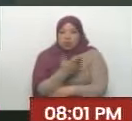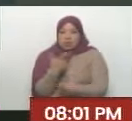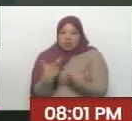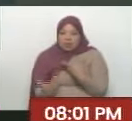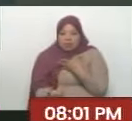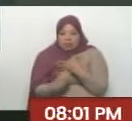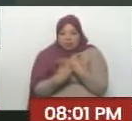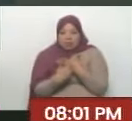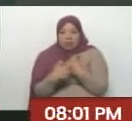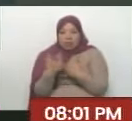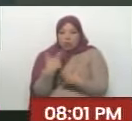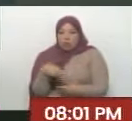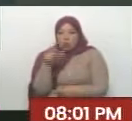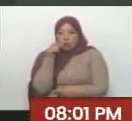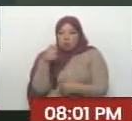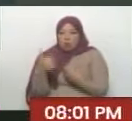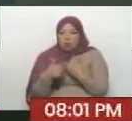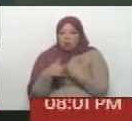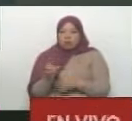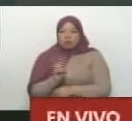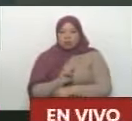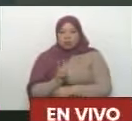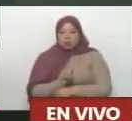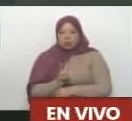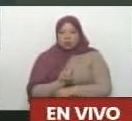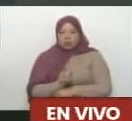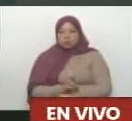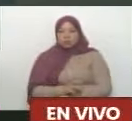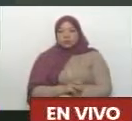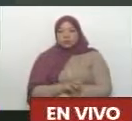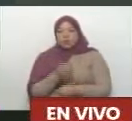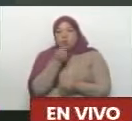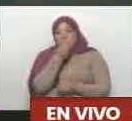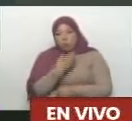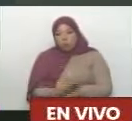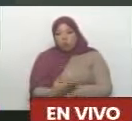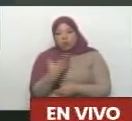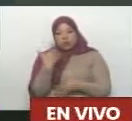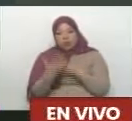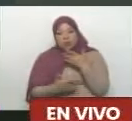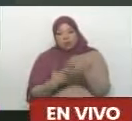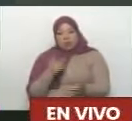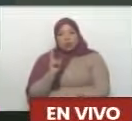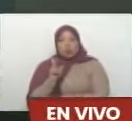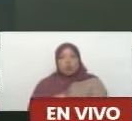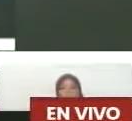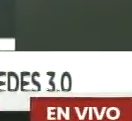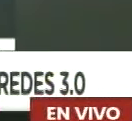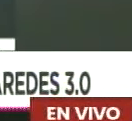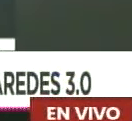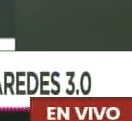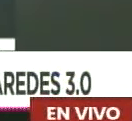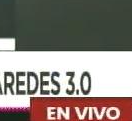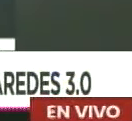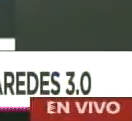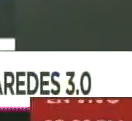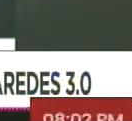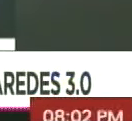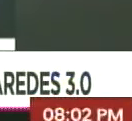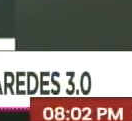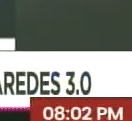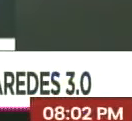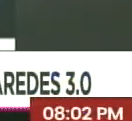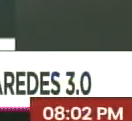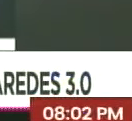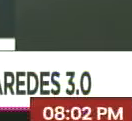enemigos dentro de Venezuela o contra Venezuela. Así que es bueno que se haga viral, que se vea y se vea